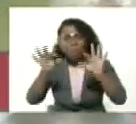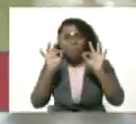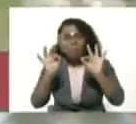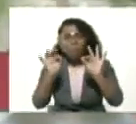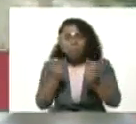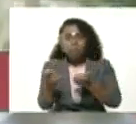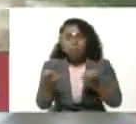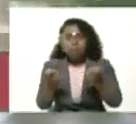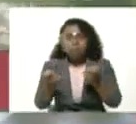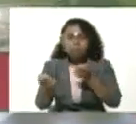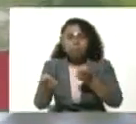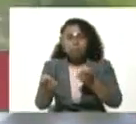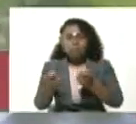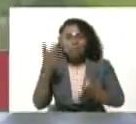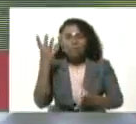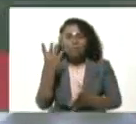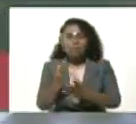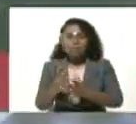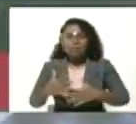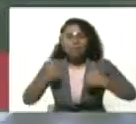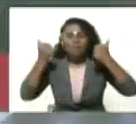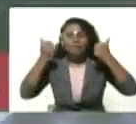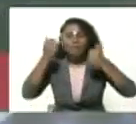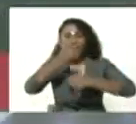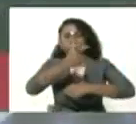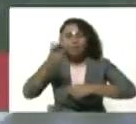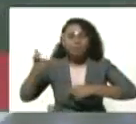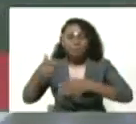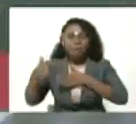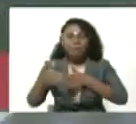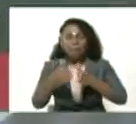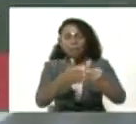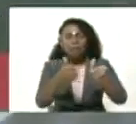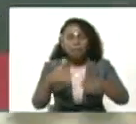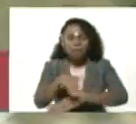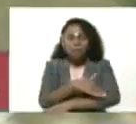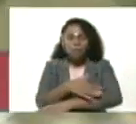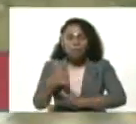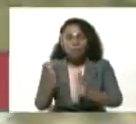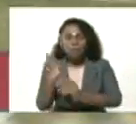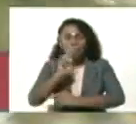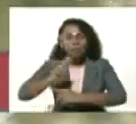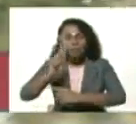control, rescates de ciudadanos en la vía, utilización